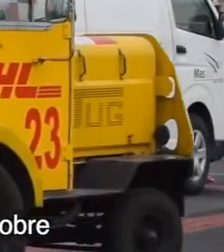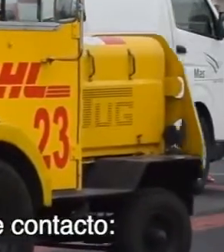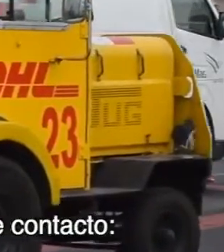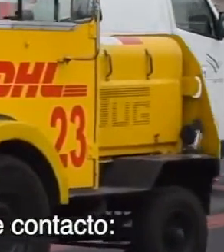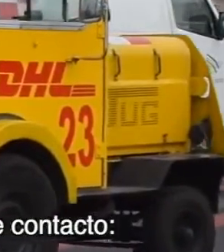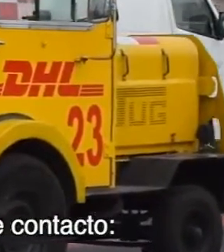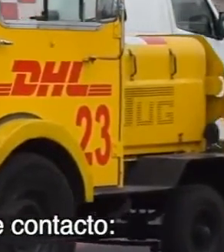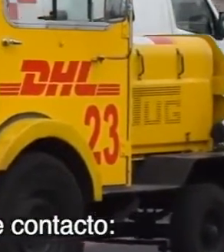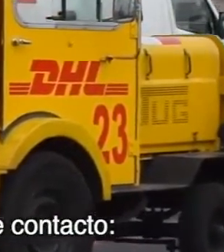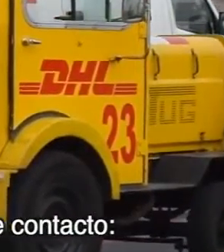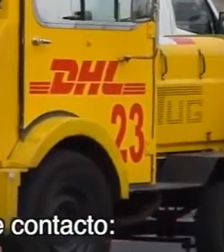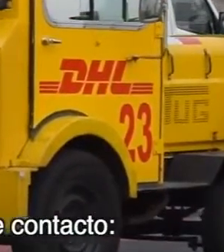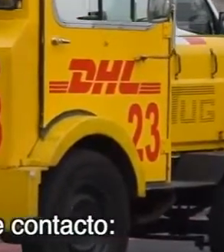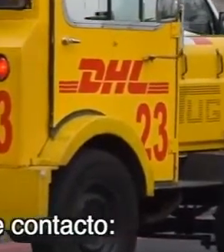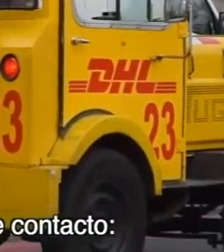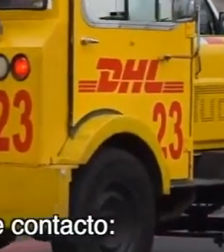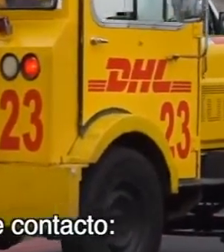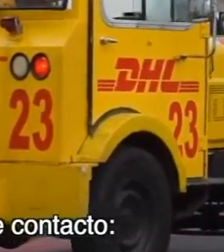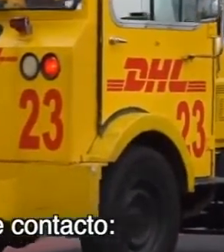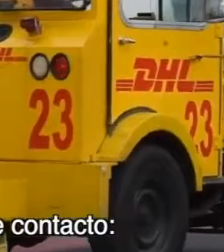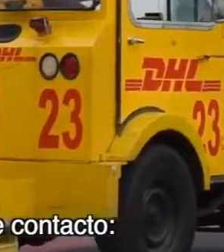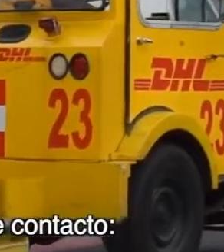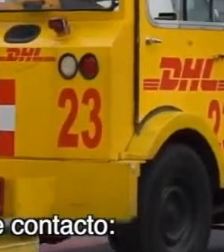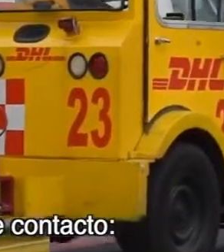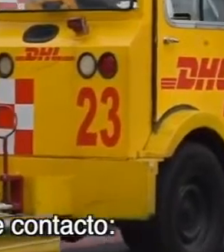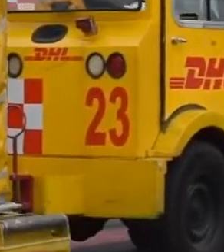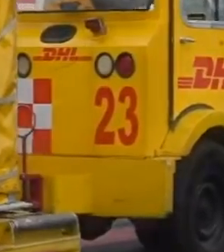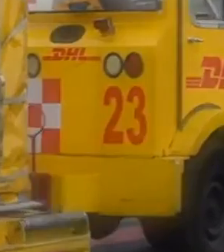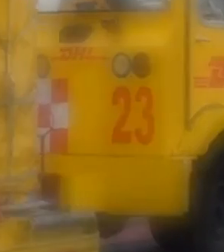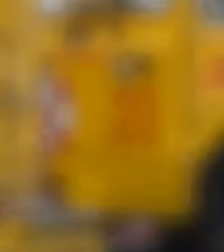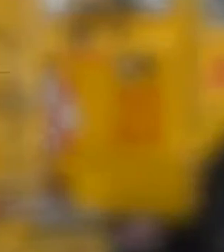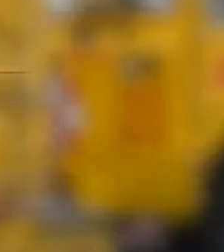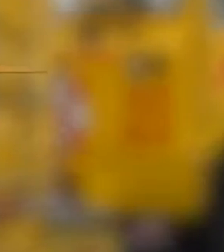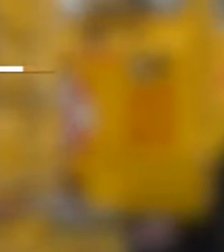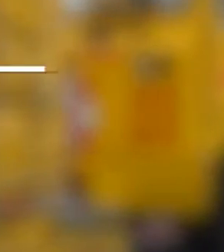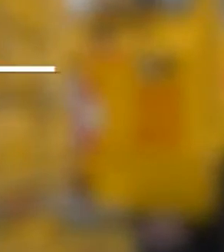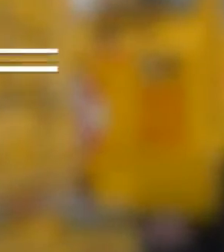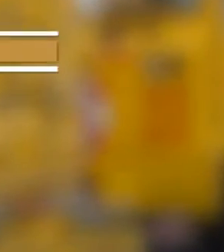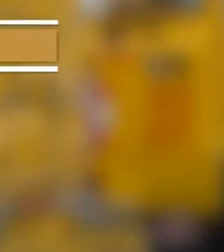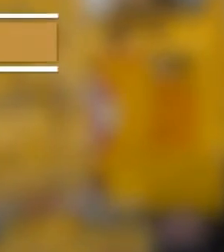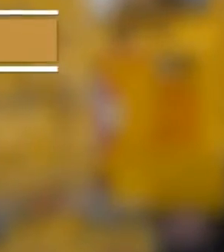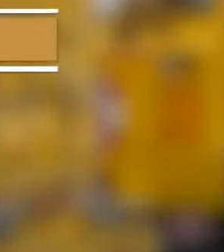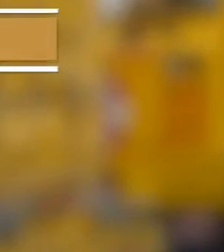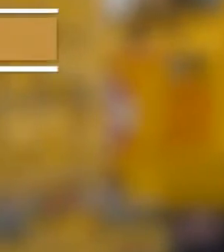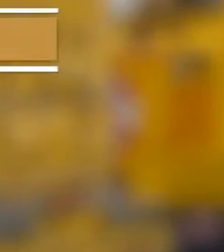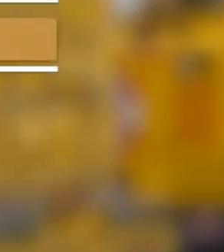contra el virus SARS-CoV-2, tenemos disponibles estos medios de contacto: el sitio